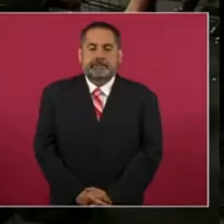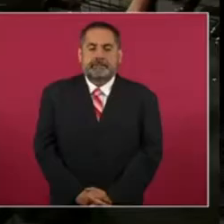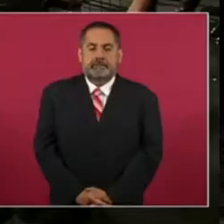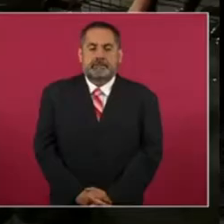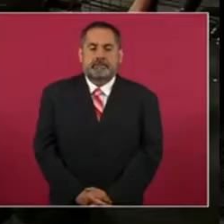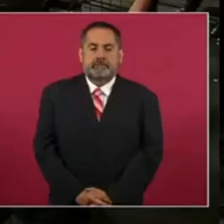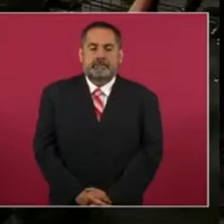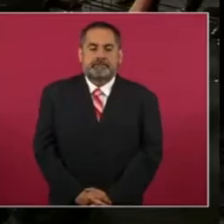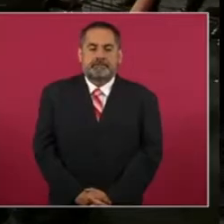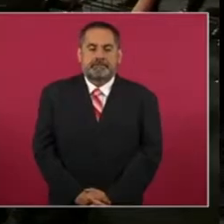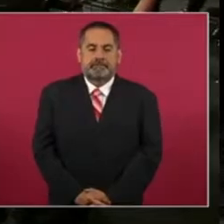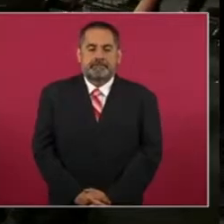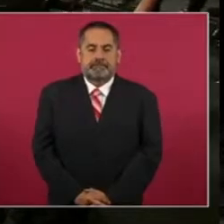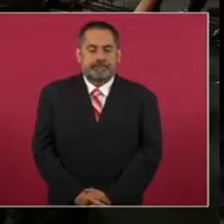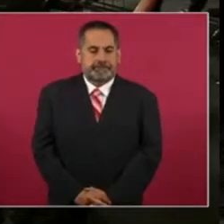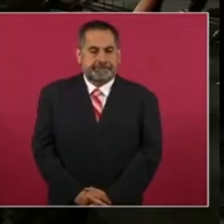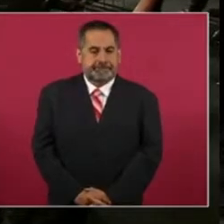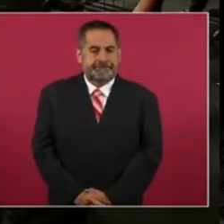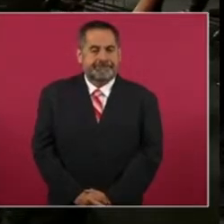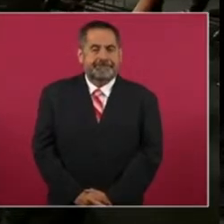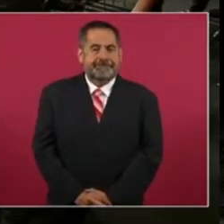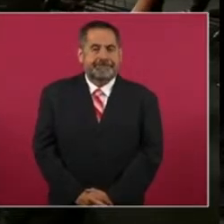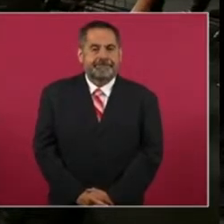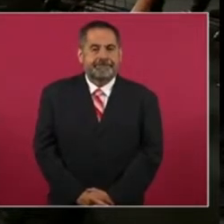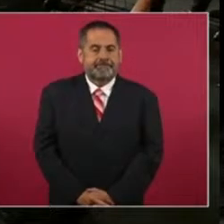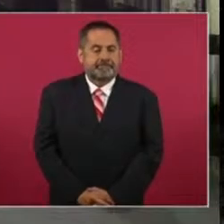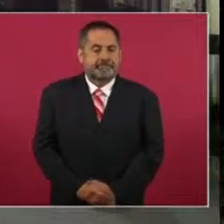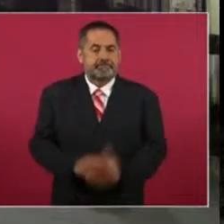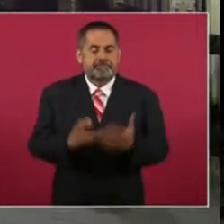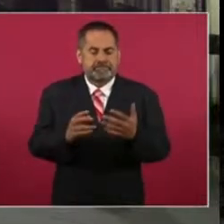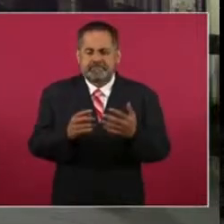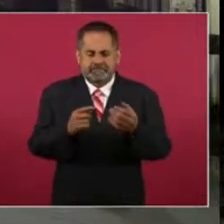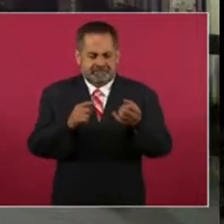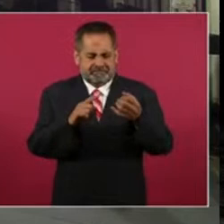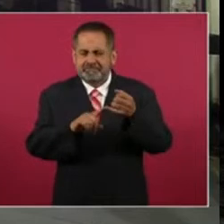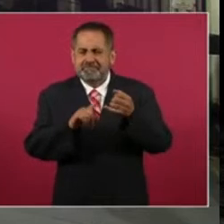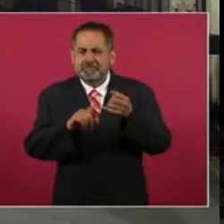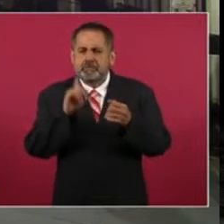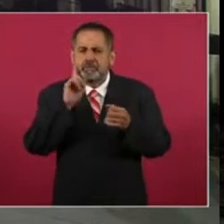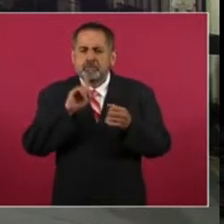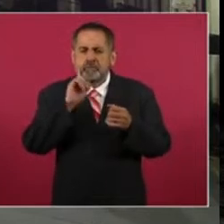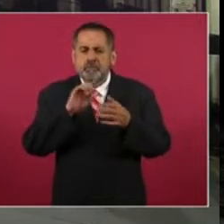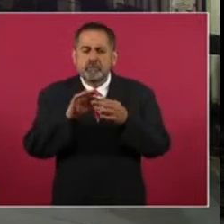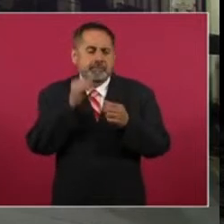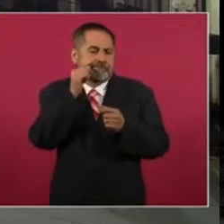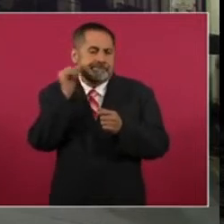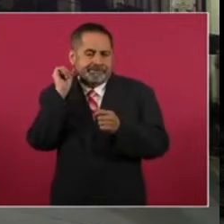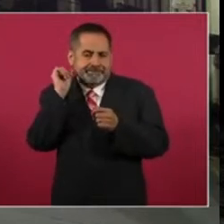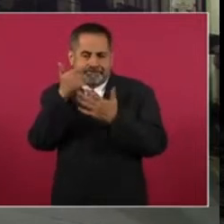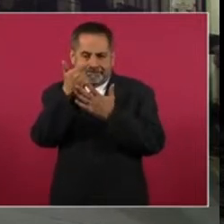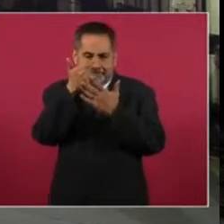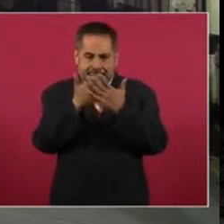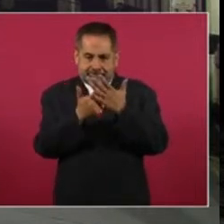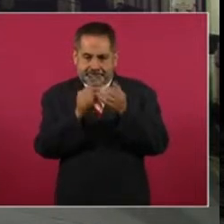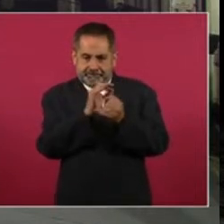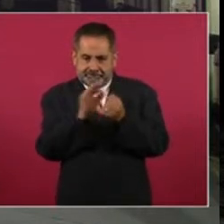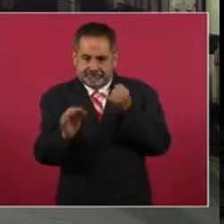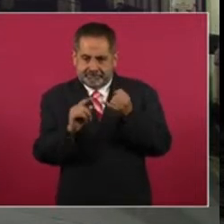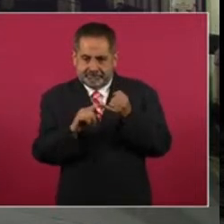bueno pues este quedó una compañera más pendiente de ayer